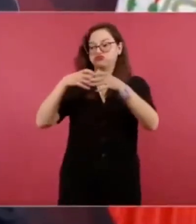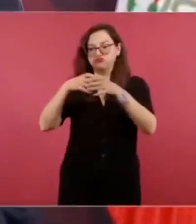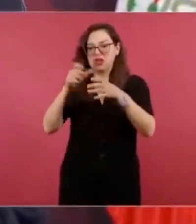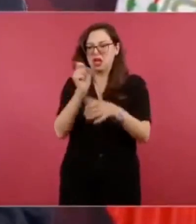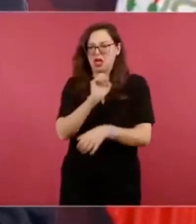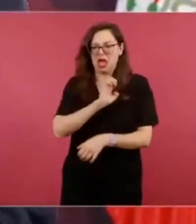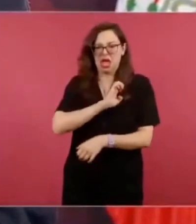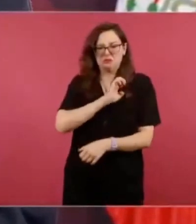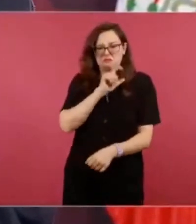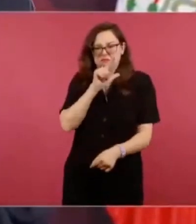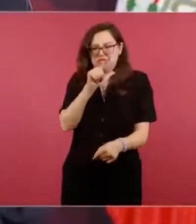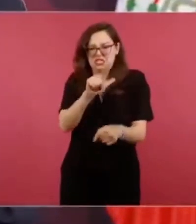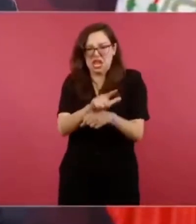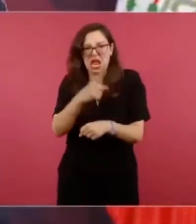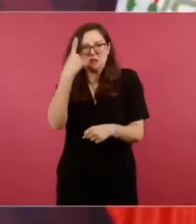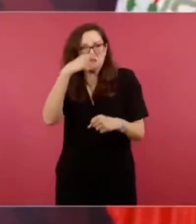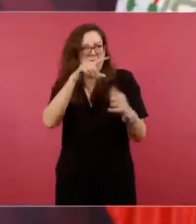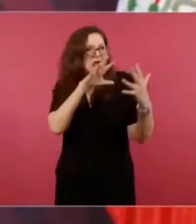Los